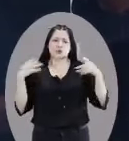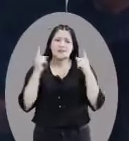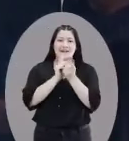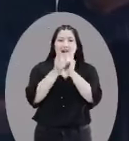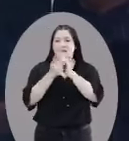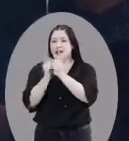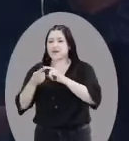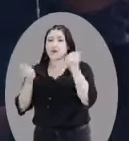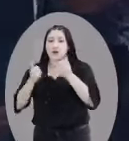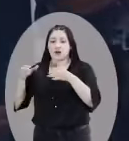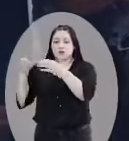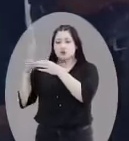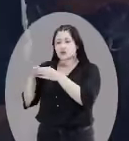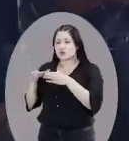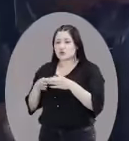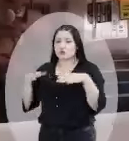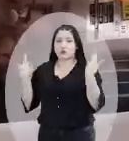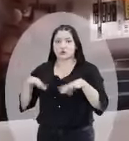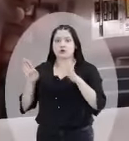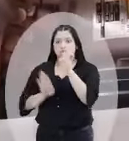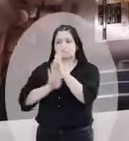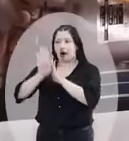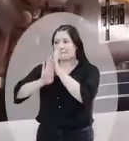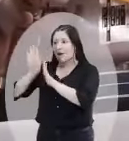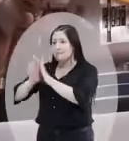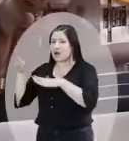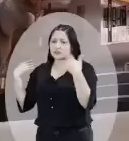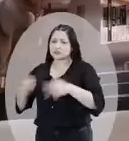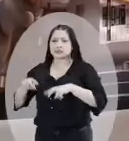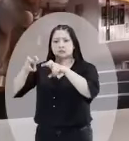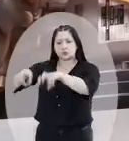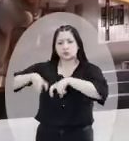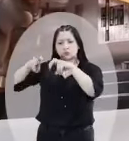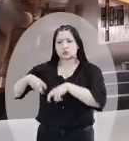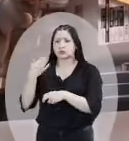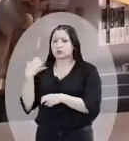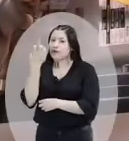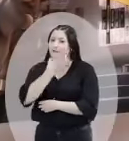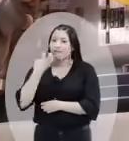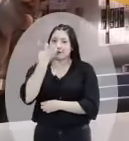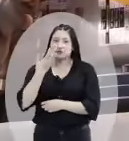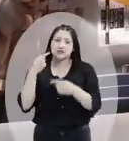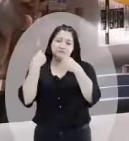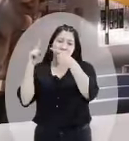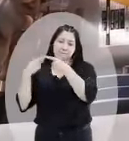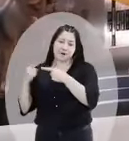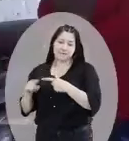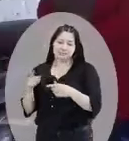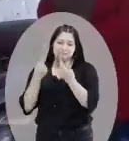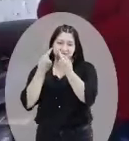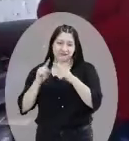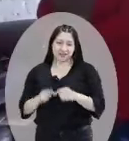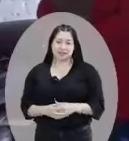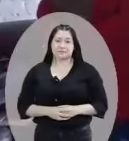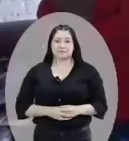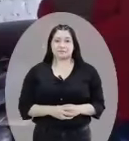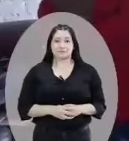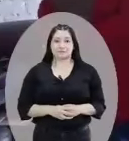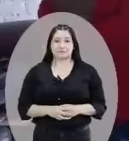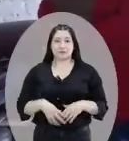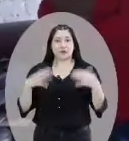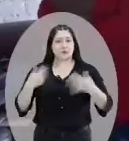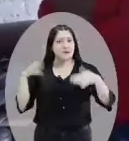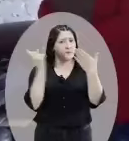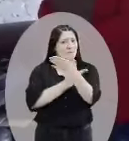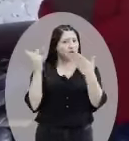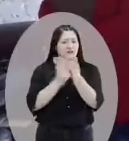con las que estamos trabajando acá en Pasto. Son 10 asociaciones del sector hortofrutícola y 9 asociaciones del sector láctea. Un proyecto que